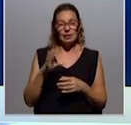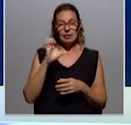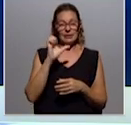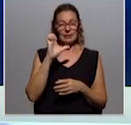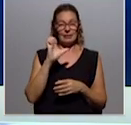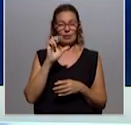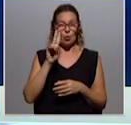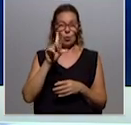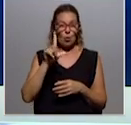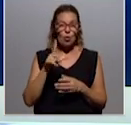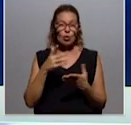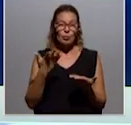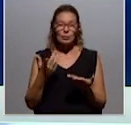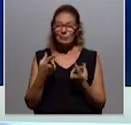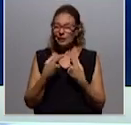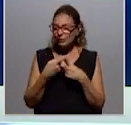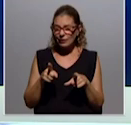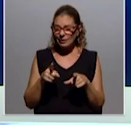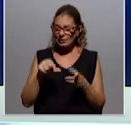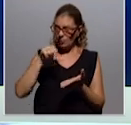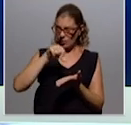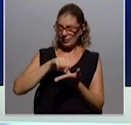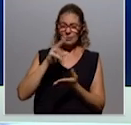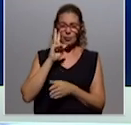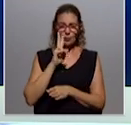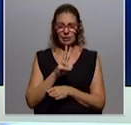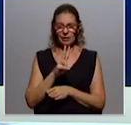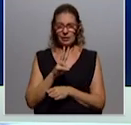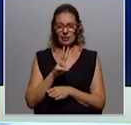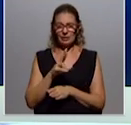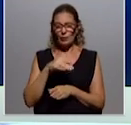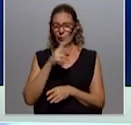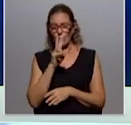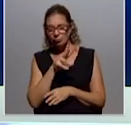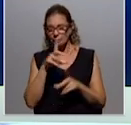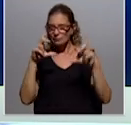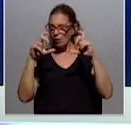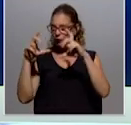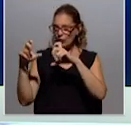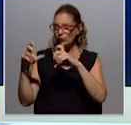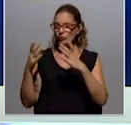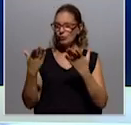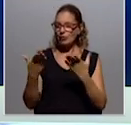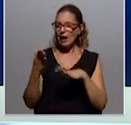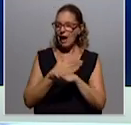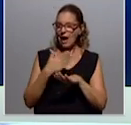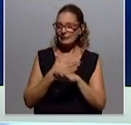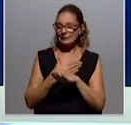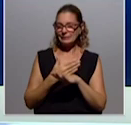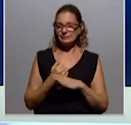Seúl? Y si es tan diferente ese país que estábamos viendo con unas pinceladas en la presentación que te